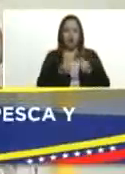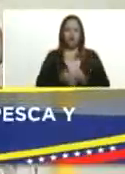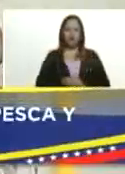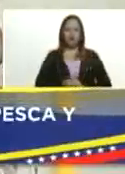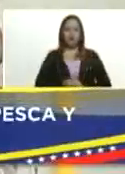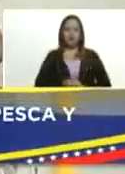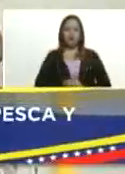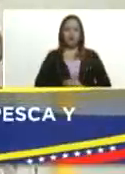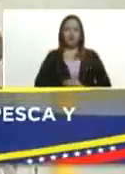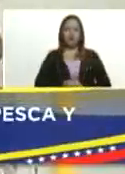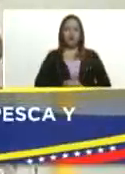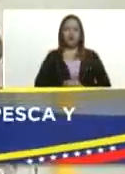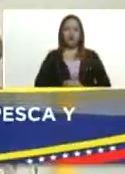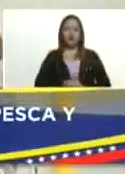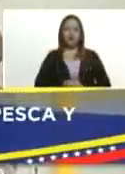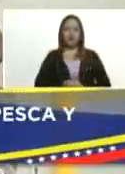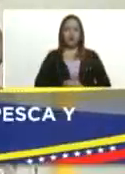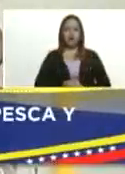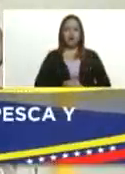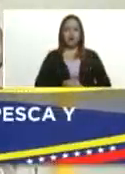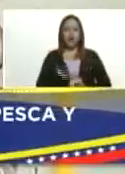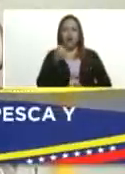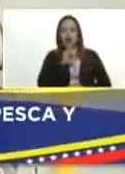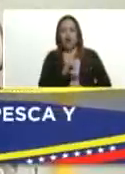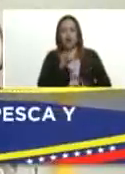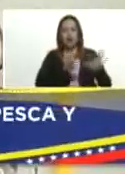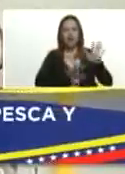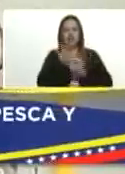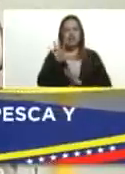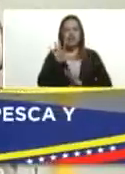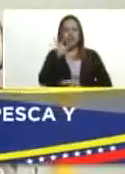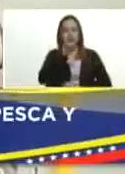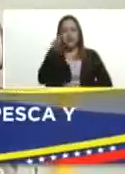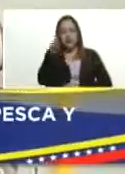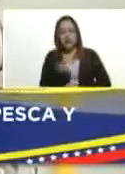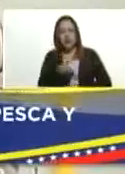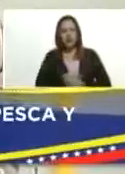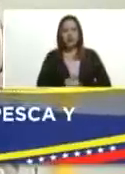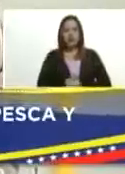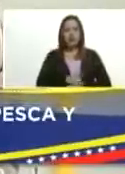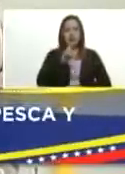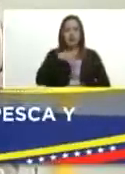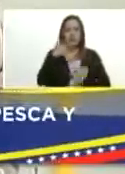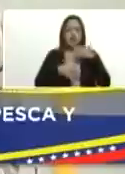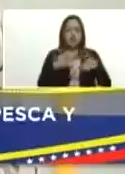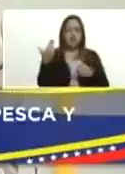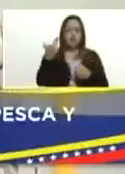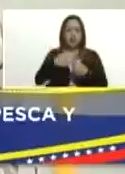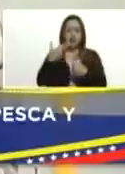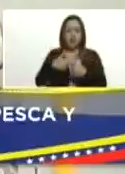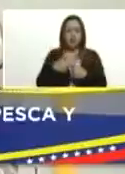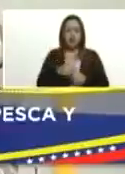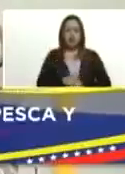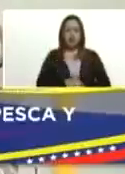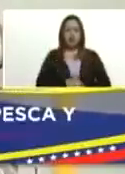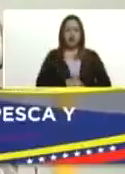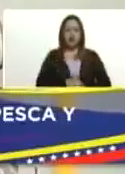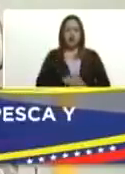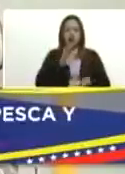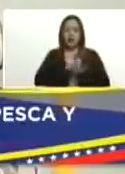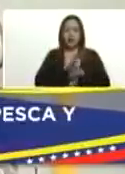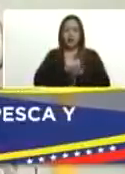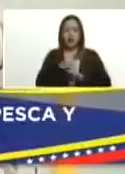un crecimiento económico del 15%, sobre todo de la actividad no petrolera, porque yo estoy